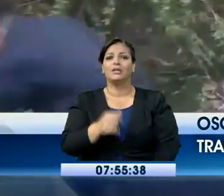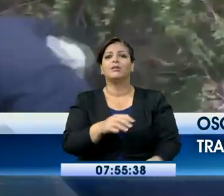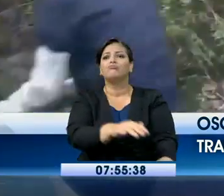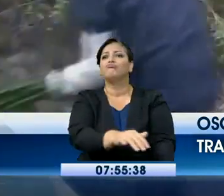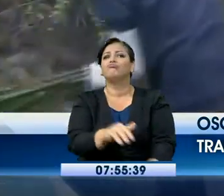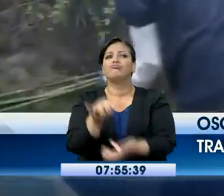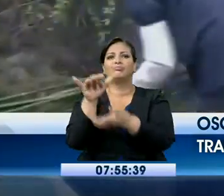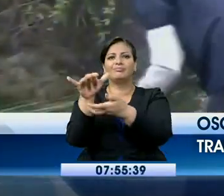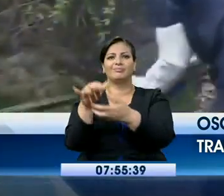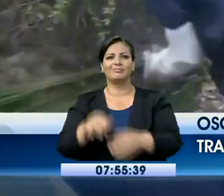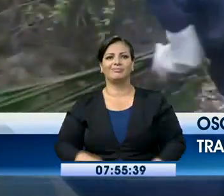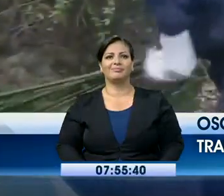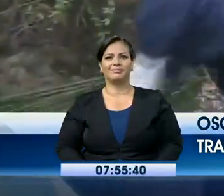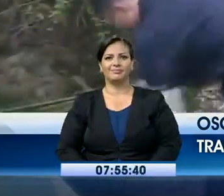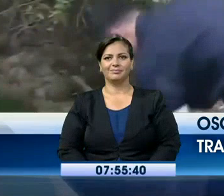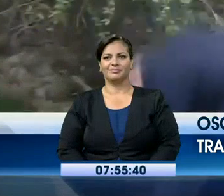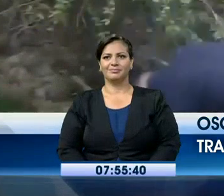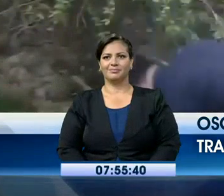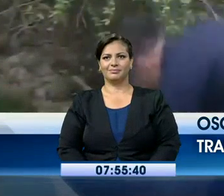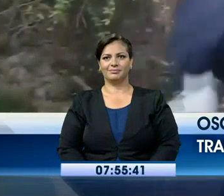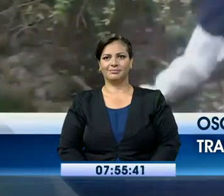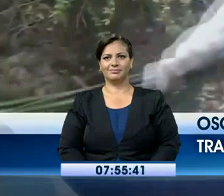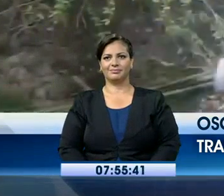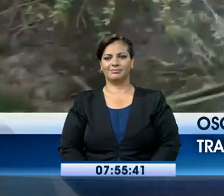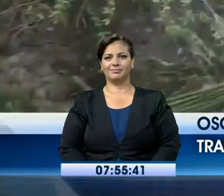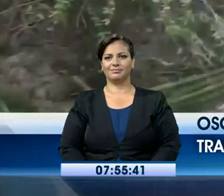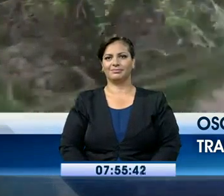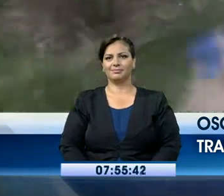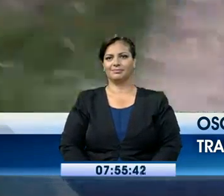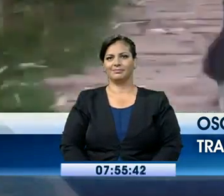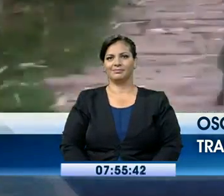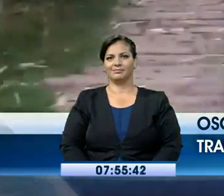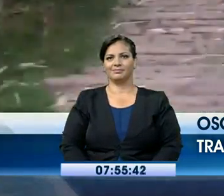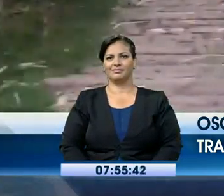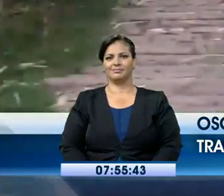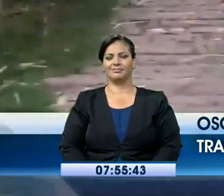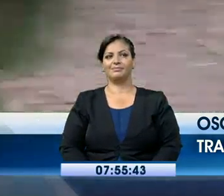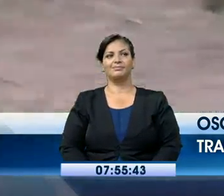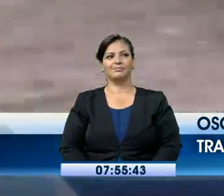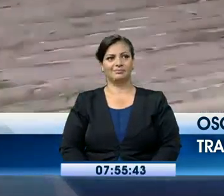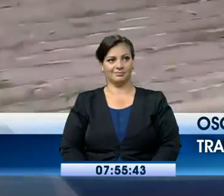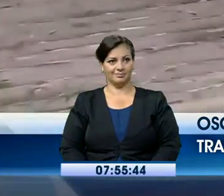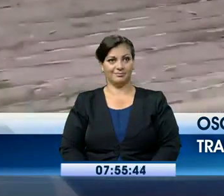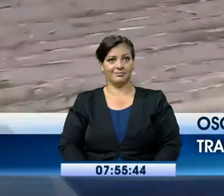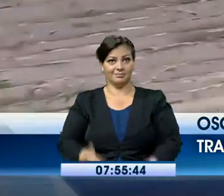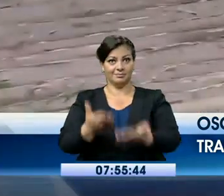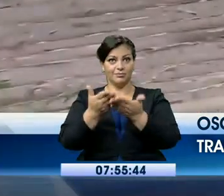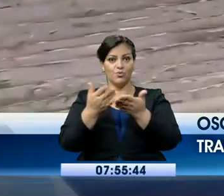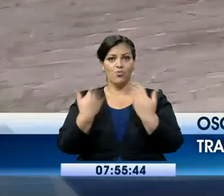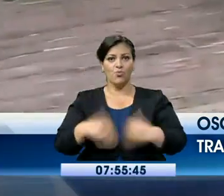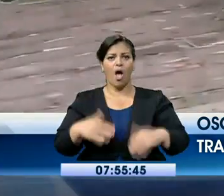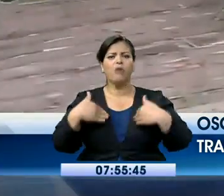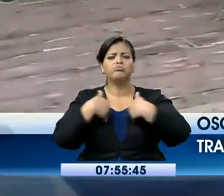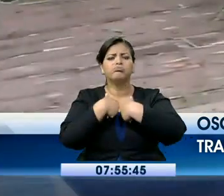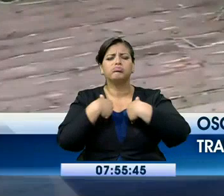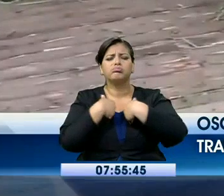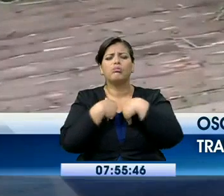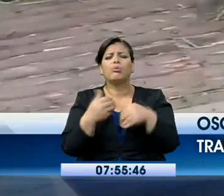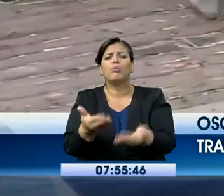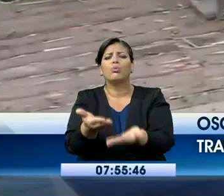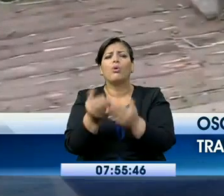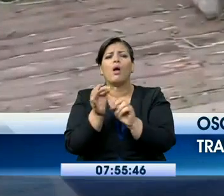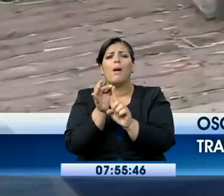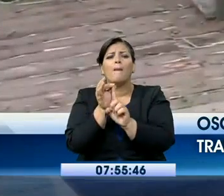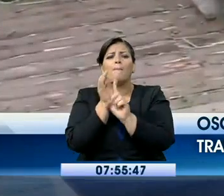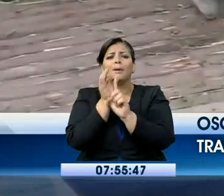verdaderamente adorables los panditas. Bellos, ¿verdad? Claro, que es una especie que hay que cuidar mucho, única en el mundo. Así que hay que cuidarla. Mira,